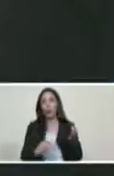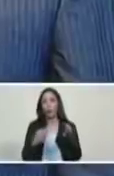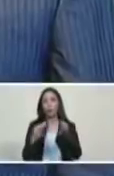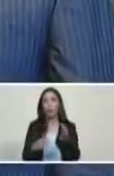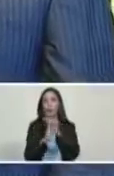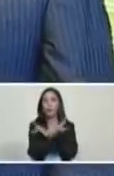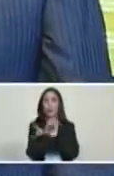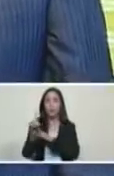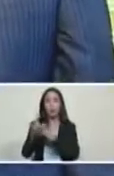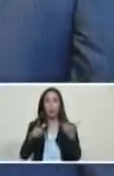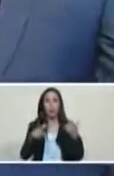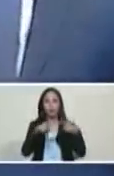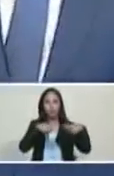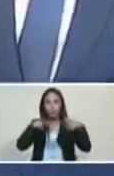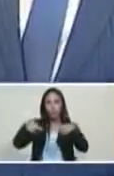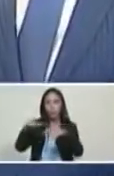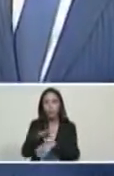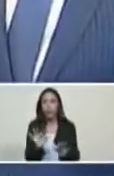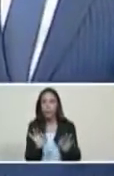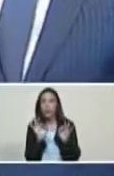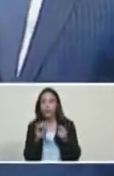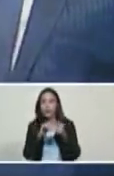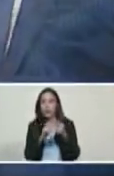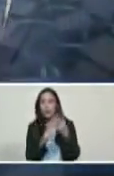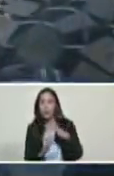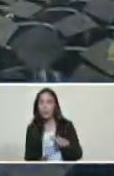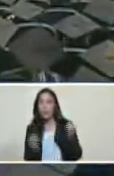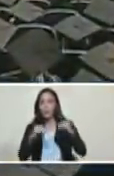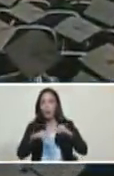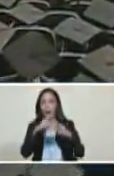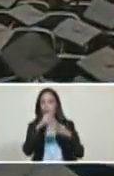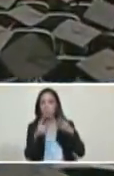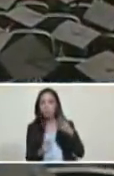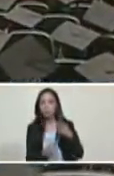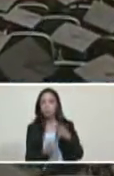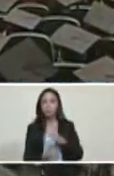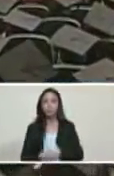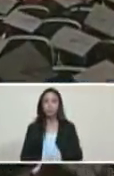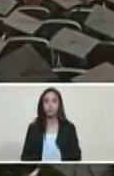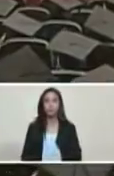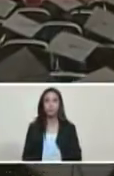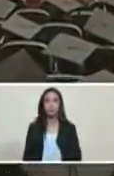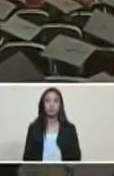21 áreas de especialización y se estructura alrededor de la investigación. Liliana Gabriela